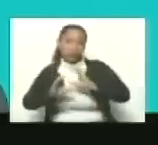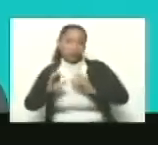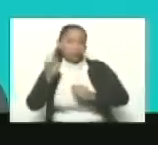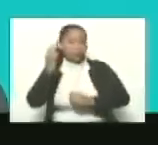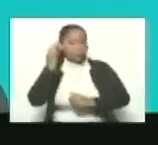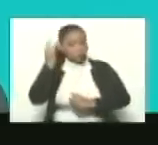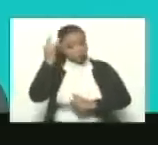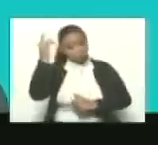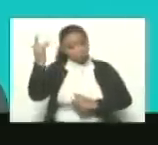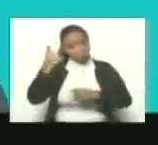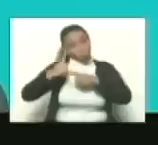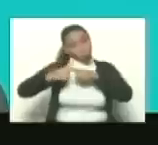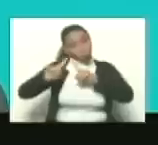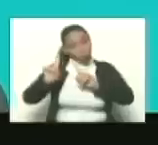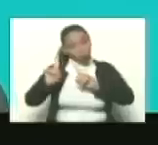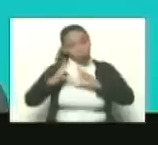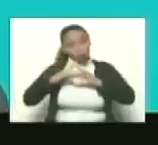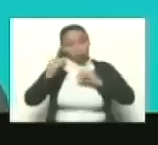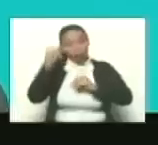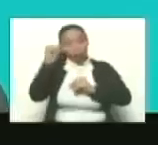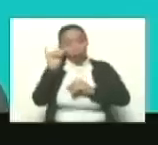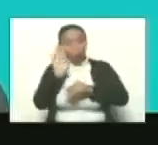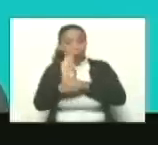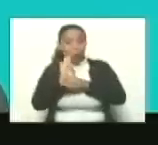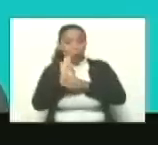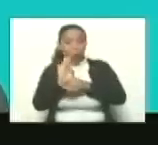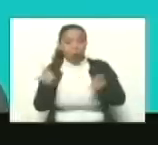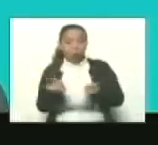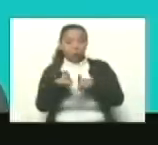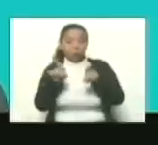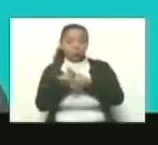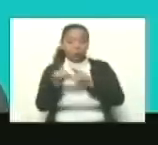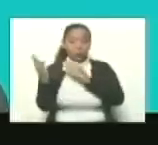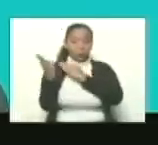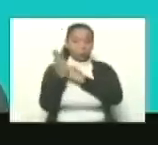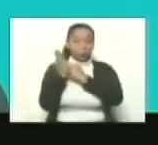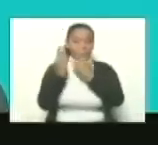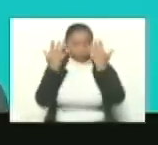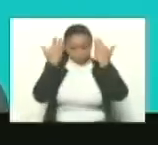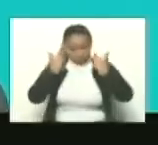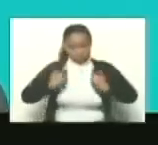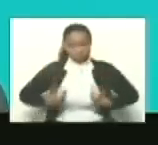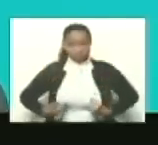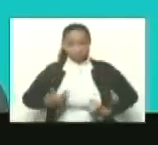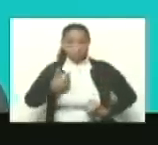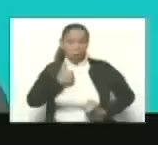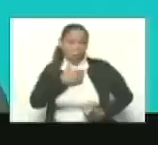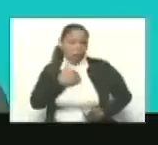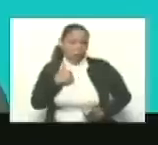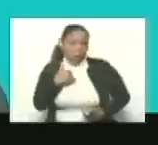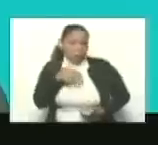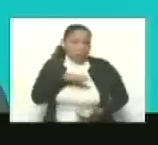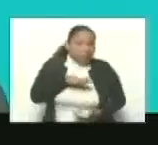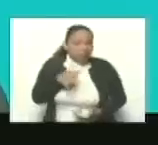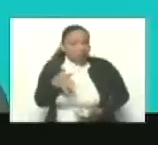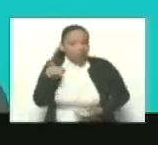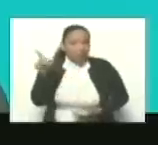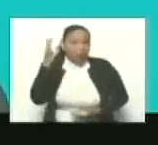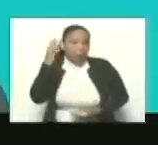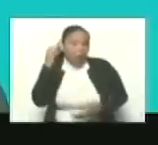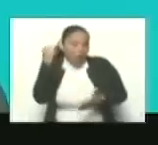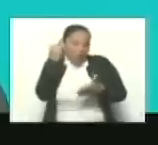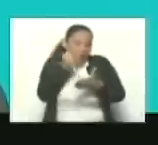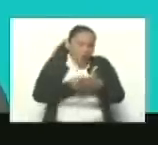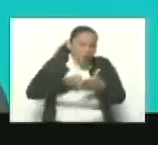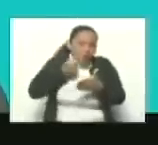intelectuales, entre otras. Todas guardan algo en común y es el cultivo de su belleza. He querido parecerme cada vez más a esa mujer luchadora